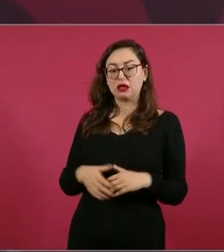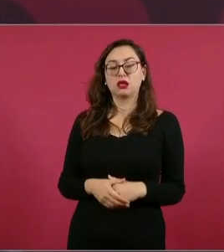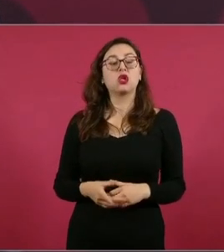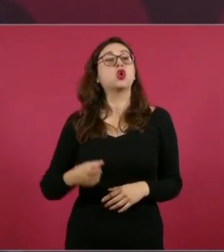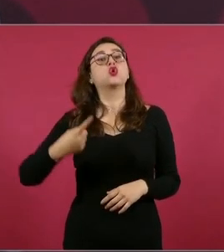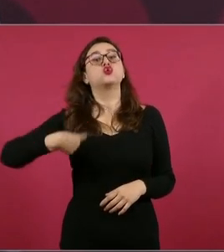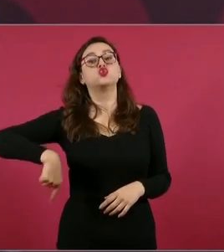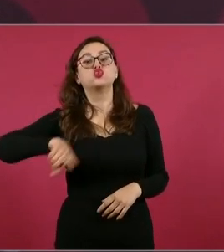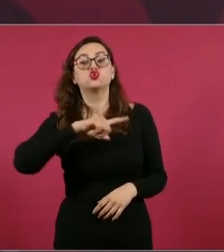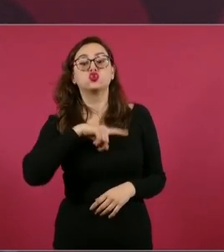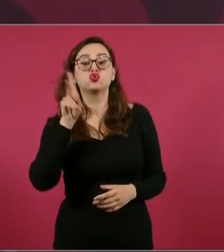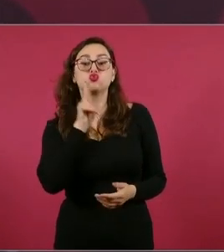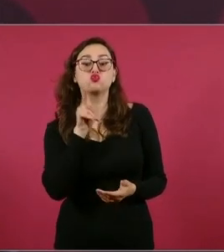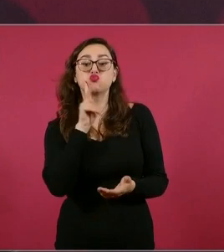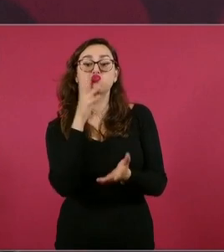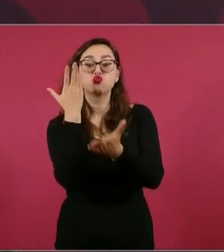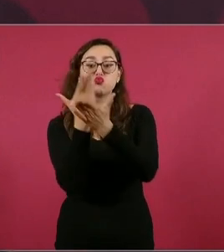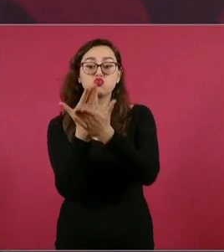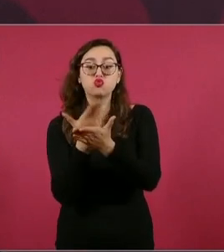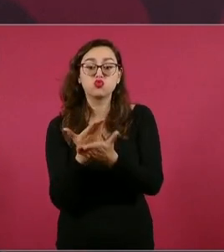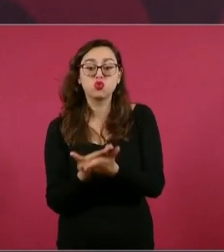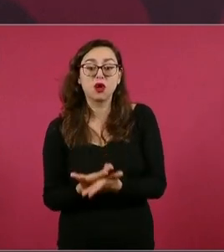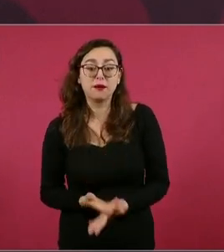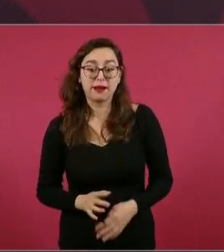documentamos presidente no